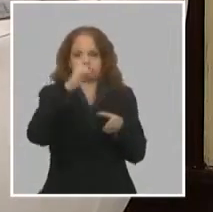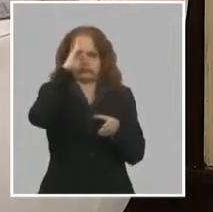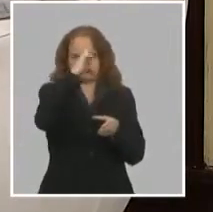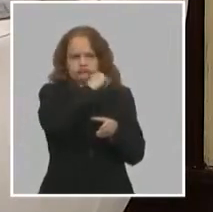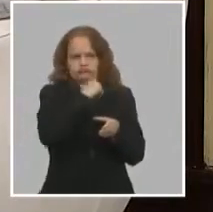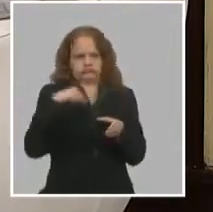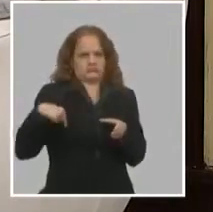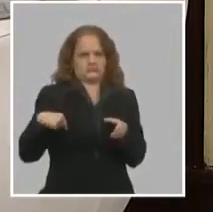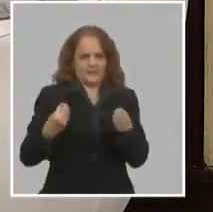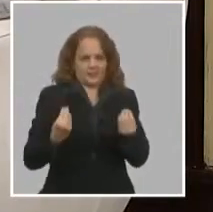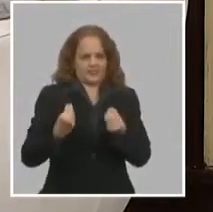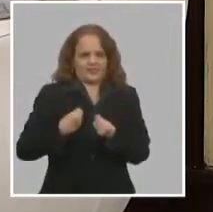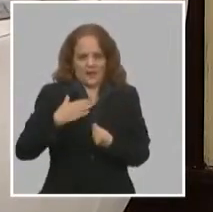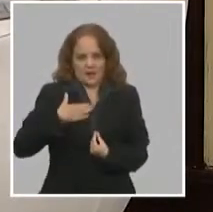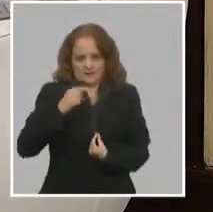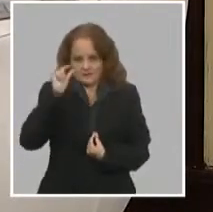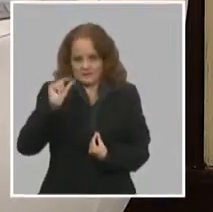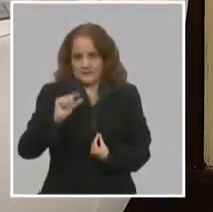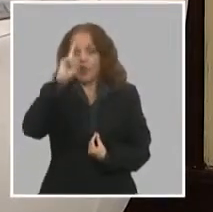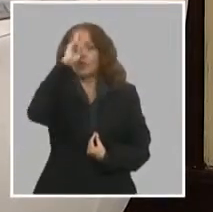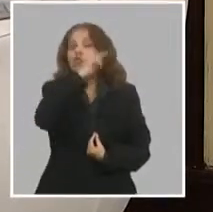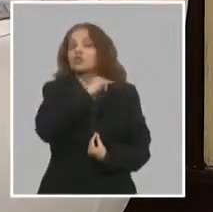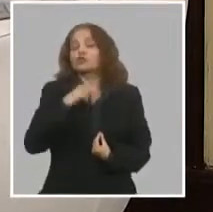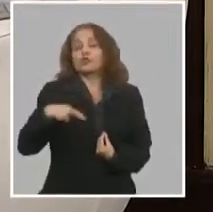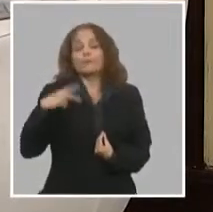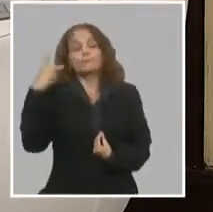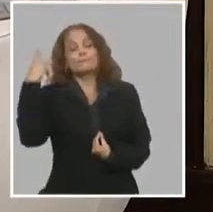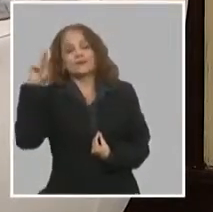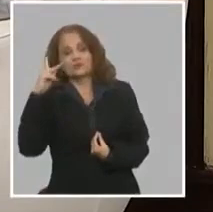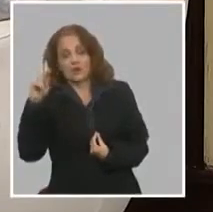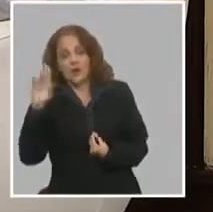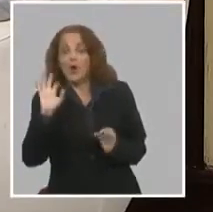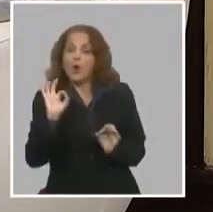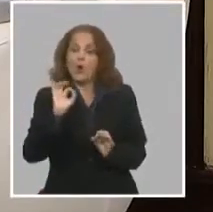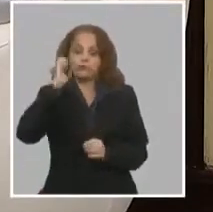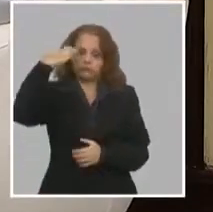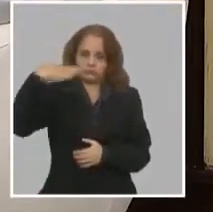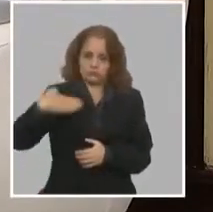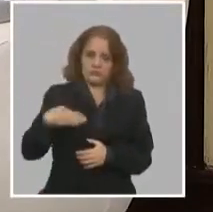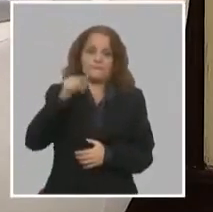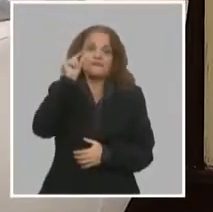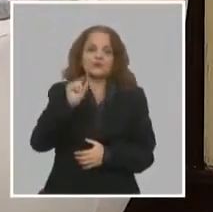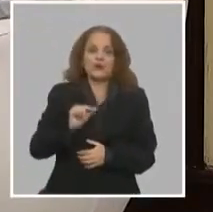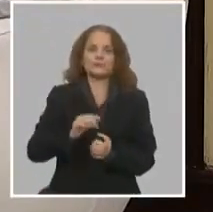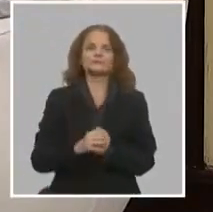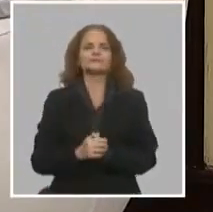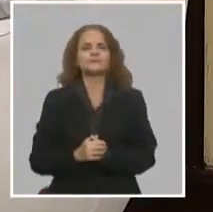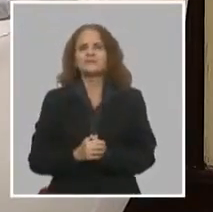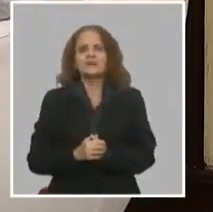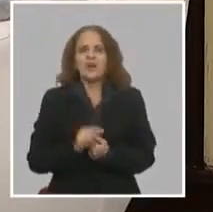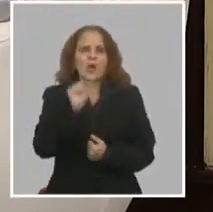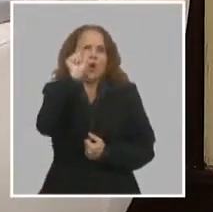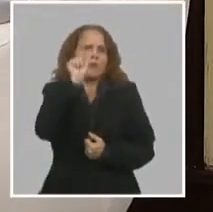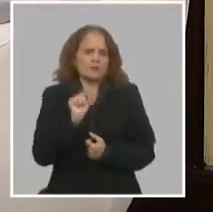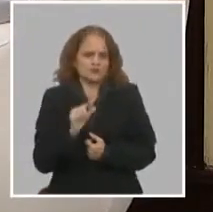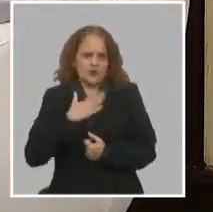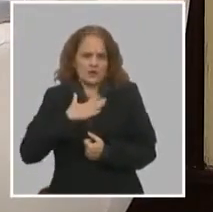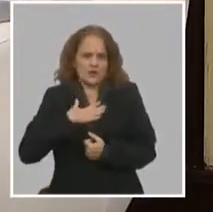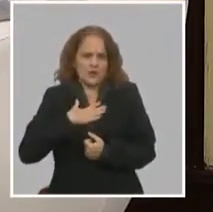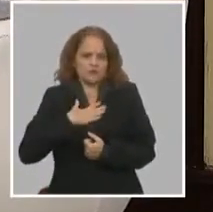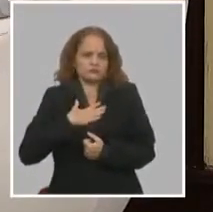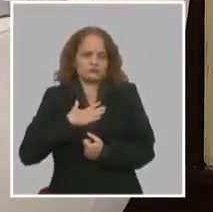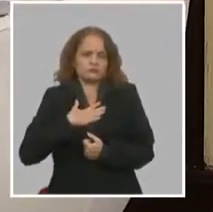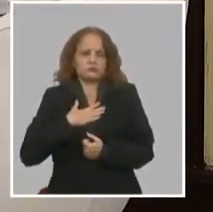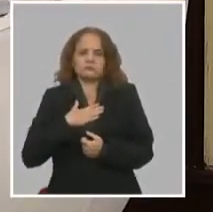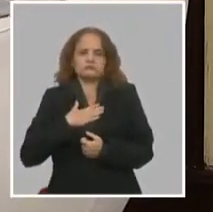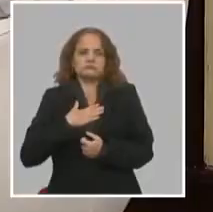todas estas experiencias, qué le ha aportado a Carlos como profesional y qué le ha aportado a Carlos como ser humano? Yo creo que como ser humano, yo creo que hoy